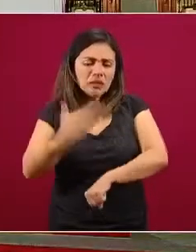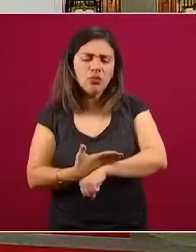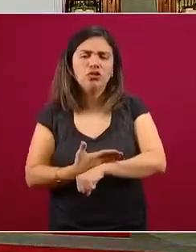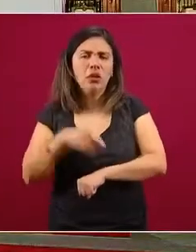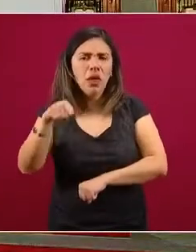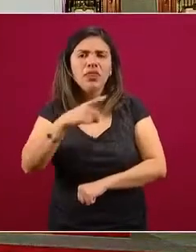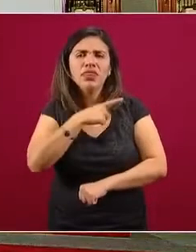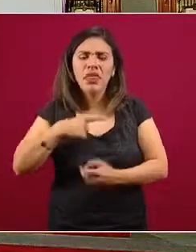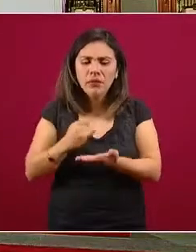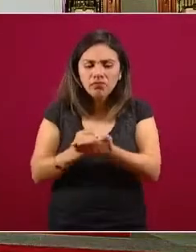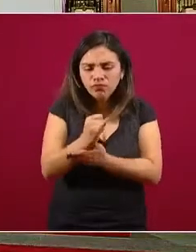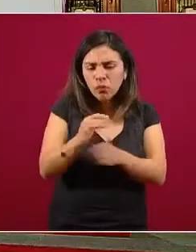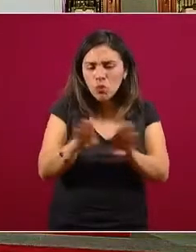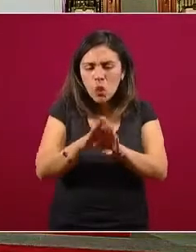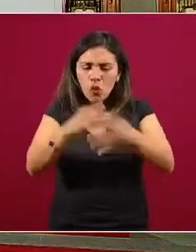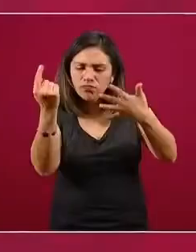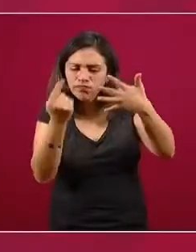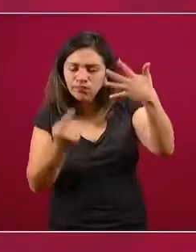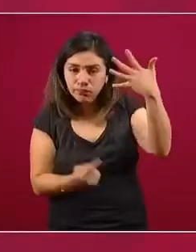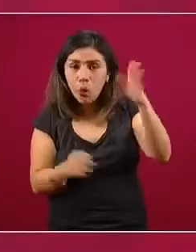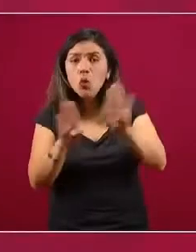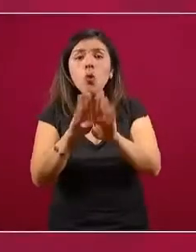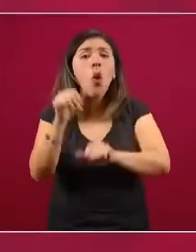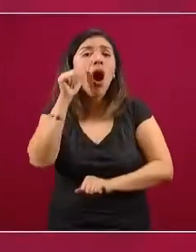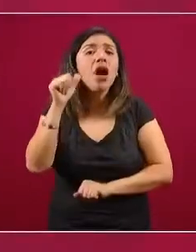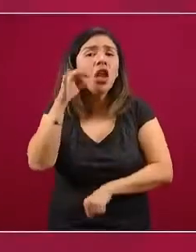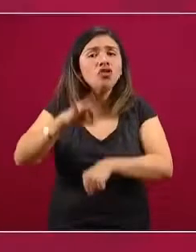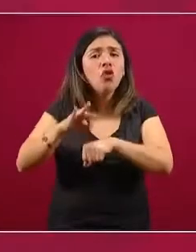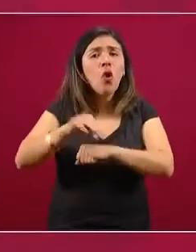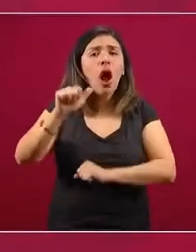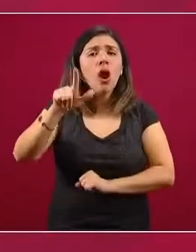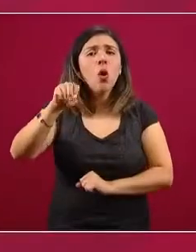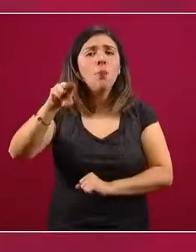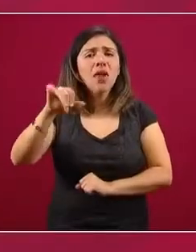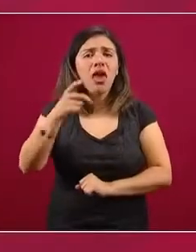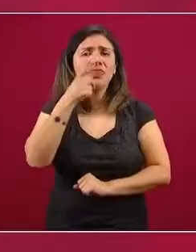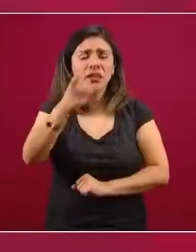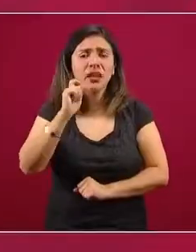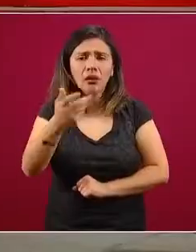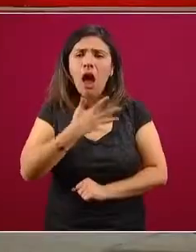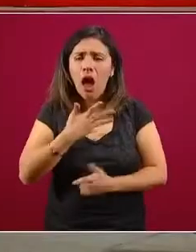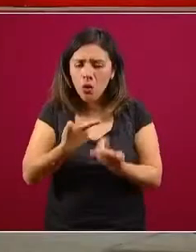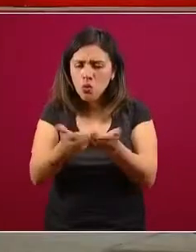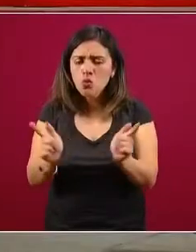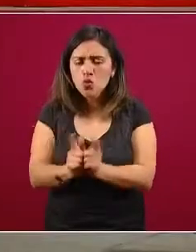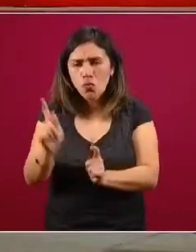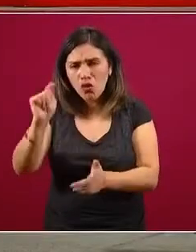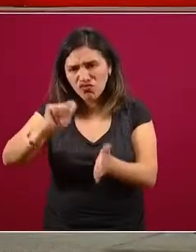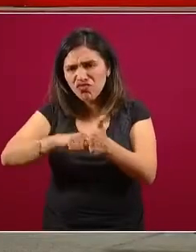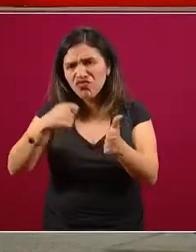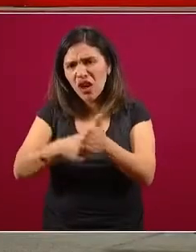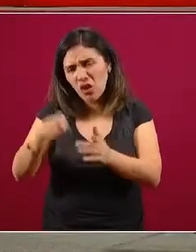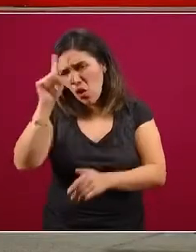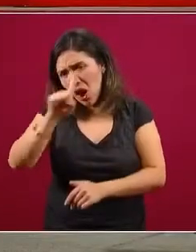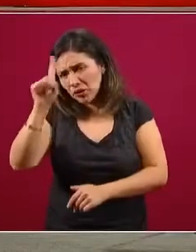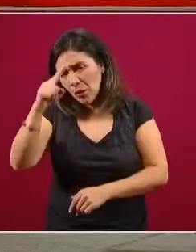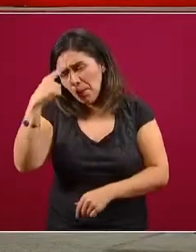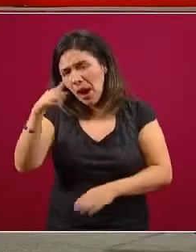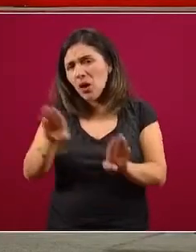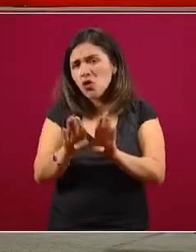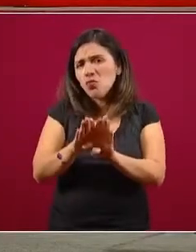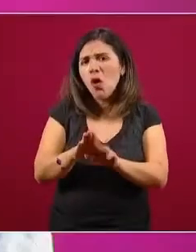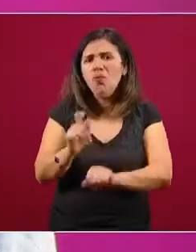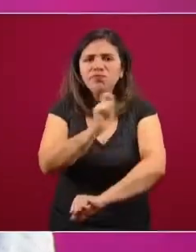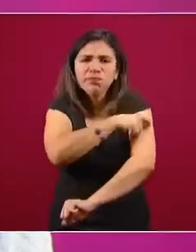responsabilidad de definir este esquema y, como señaló ayer el doctor Alomía, tenemos un grupo técnico asesor en materia de inmunizaciones, tenemos